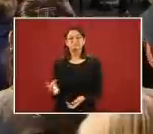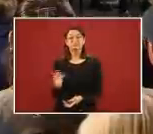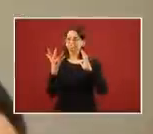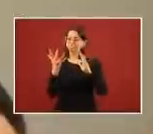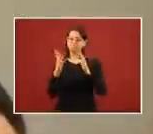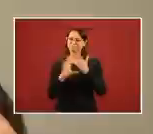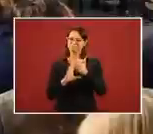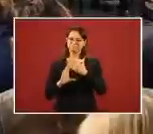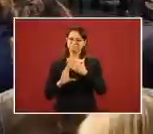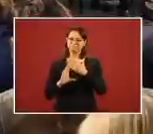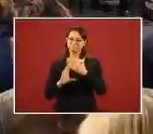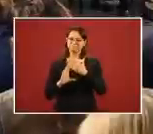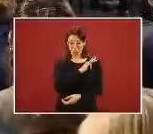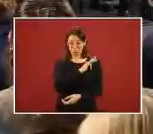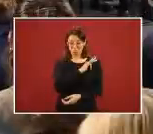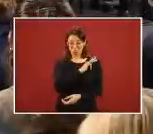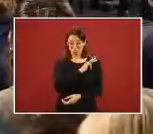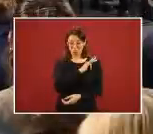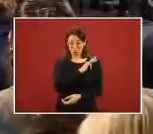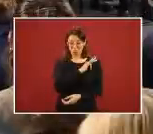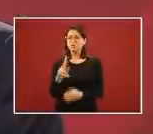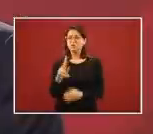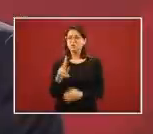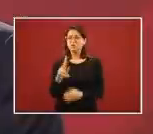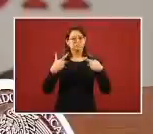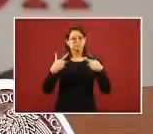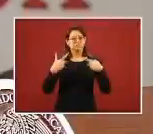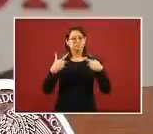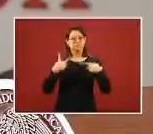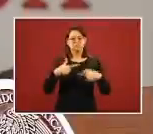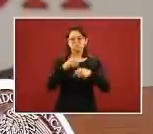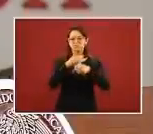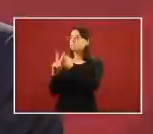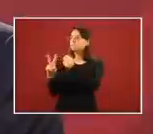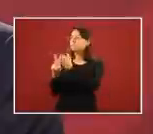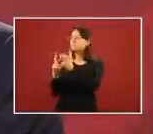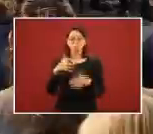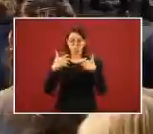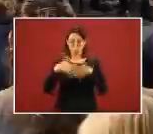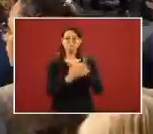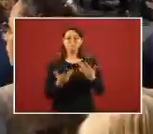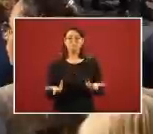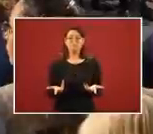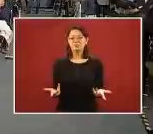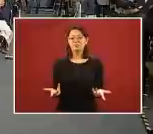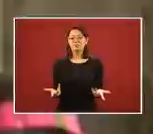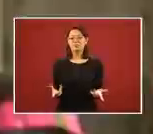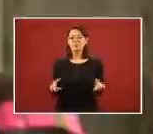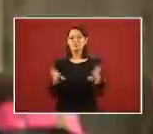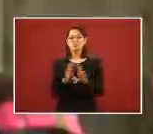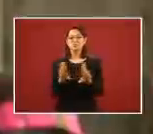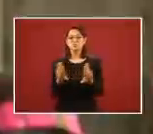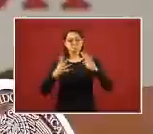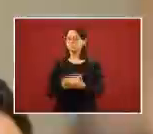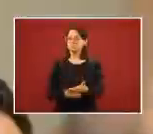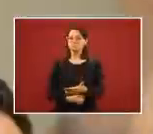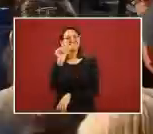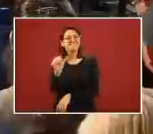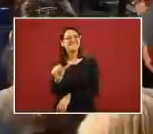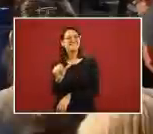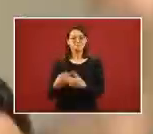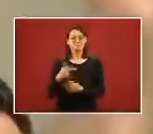de la está esta parte como como se pone la portera super